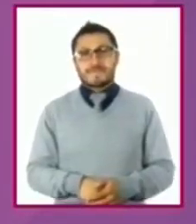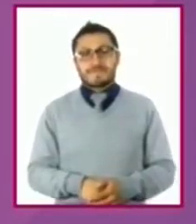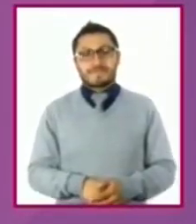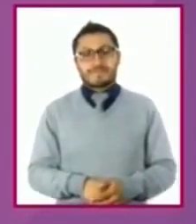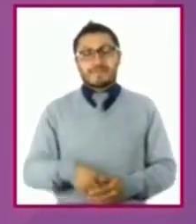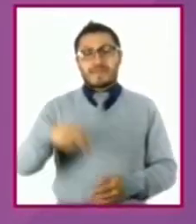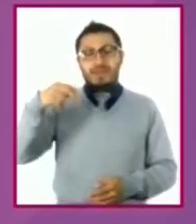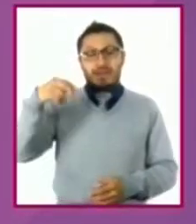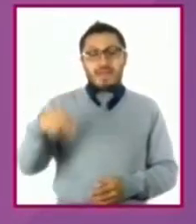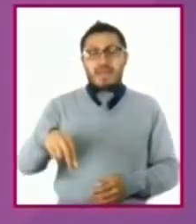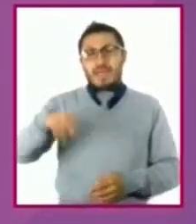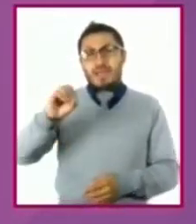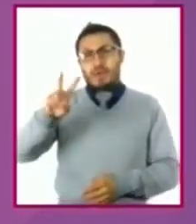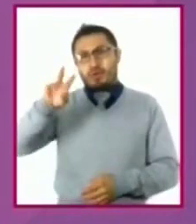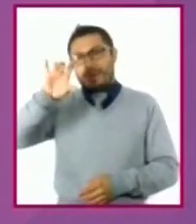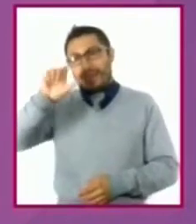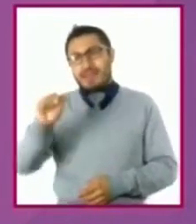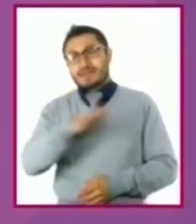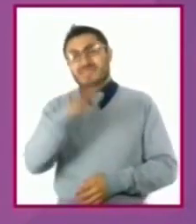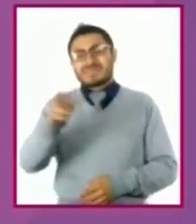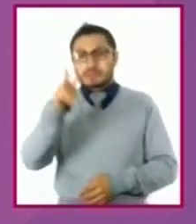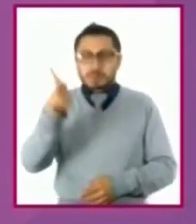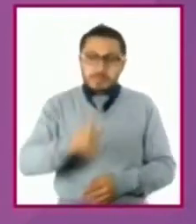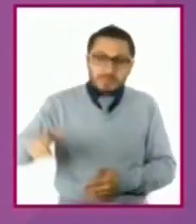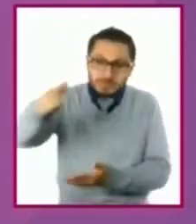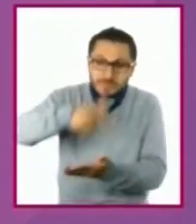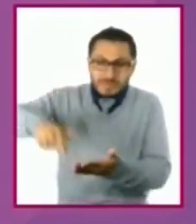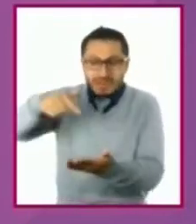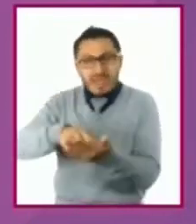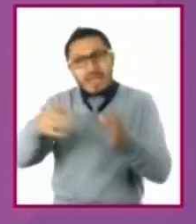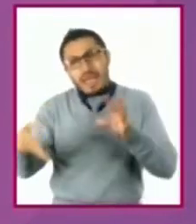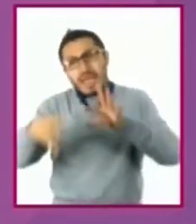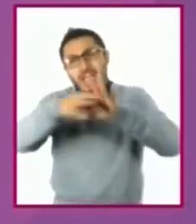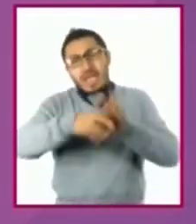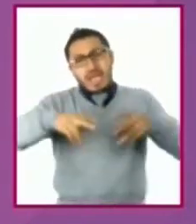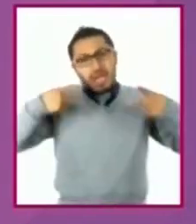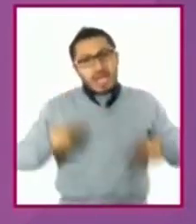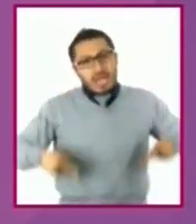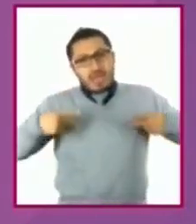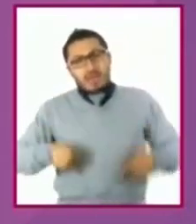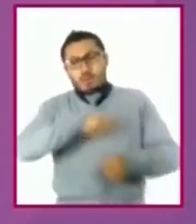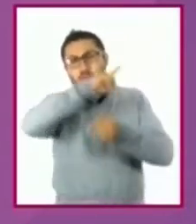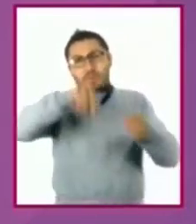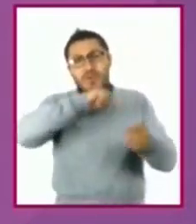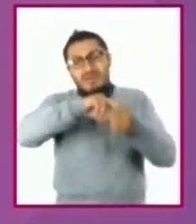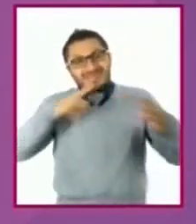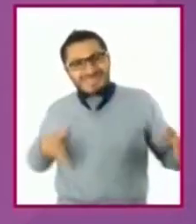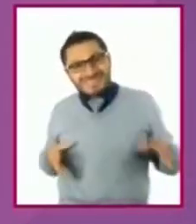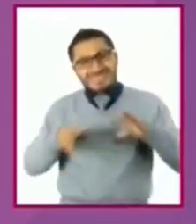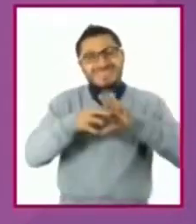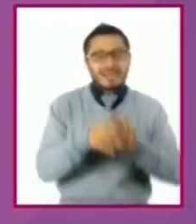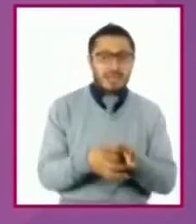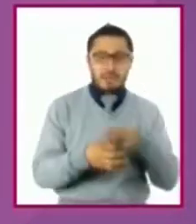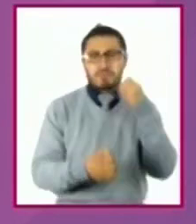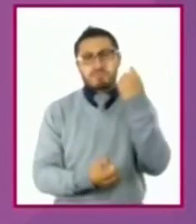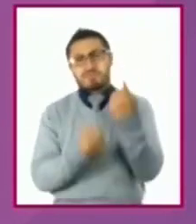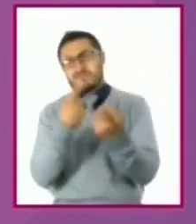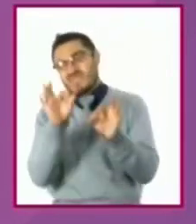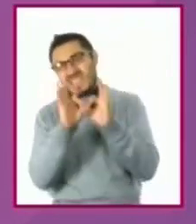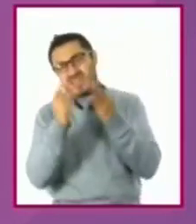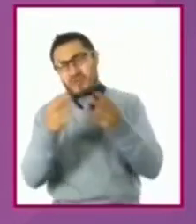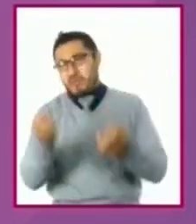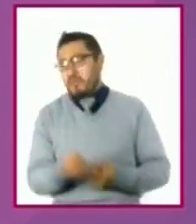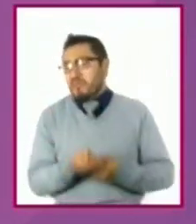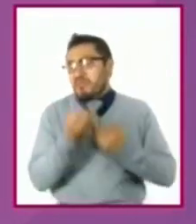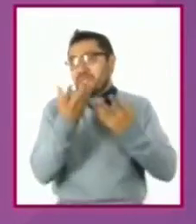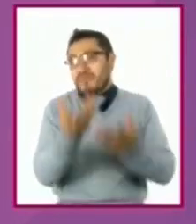Novela regionalista que habla de la relación del hombre con la naturaleza. Y también algunas manifestaciones cuya temática está